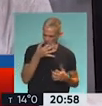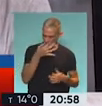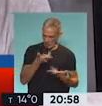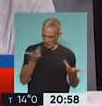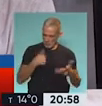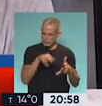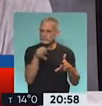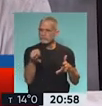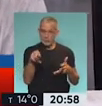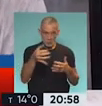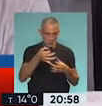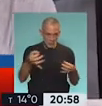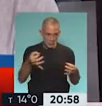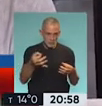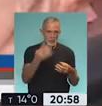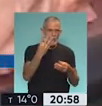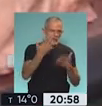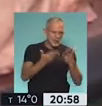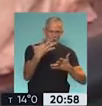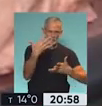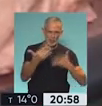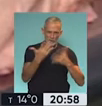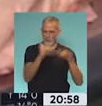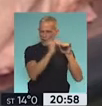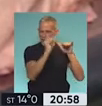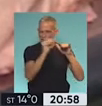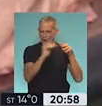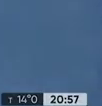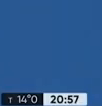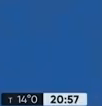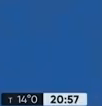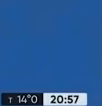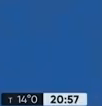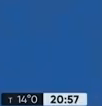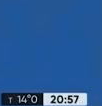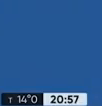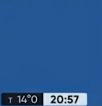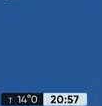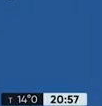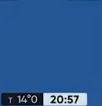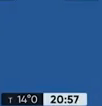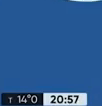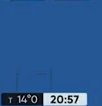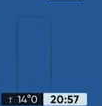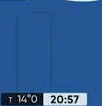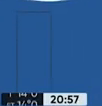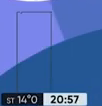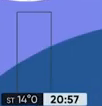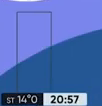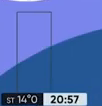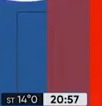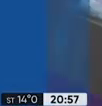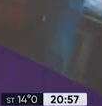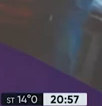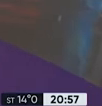cuando nosotros hicimos una entrevista también a Leandro Santoro, en relación a esta temática, y pensábamos